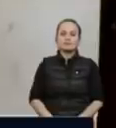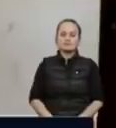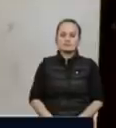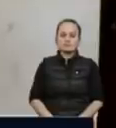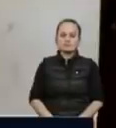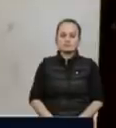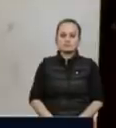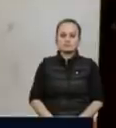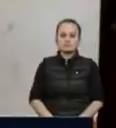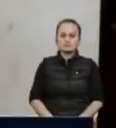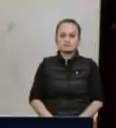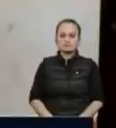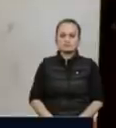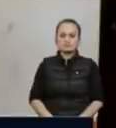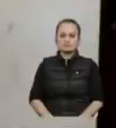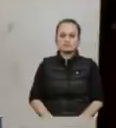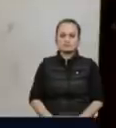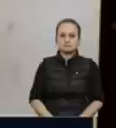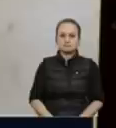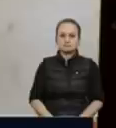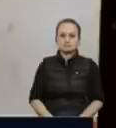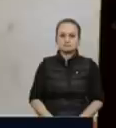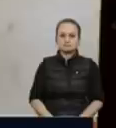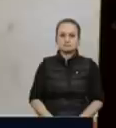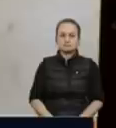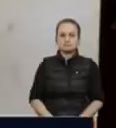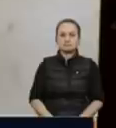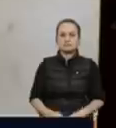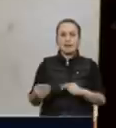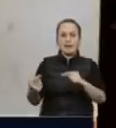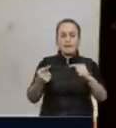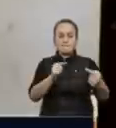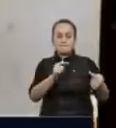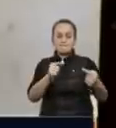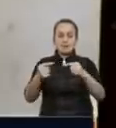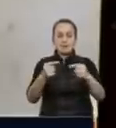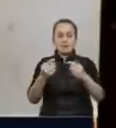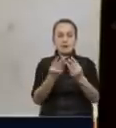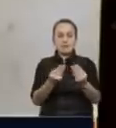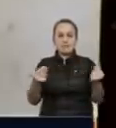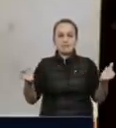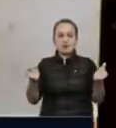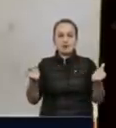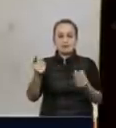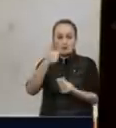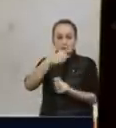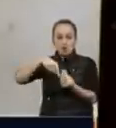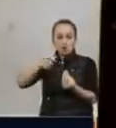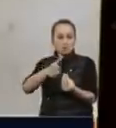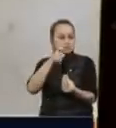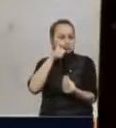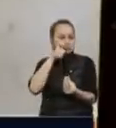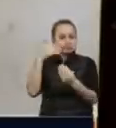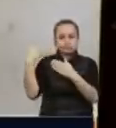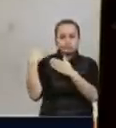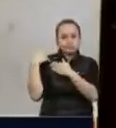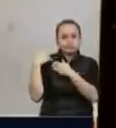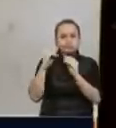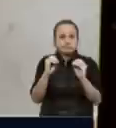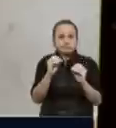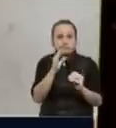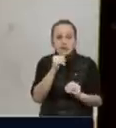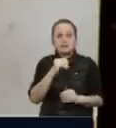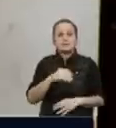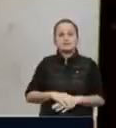que no hay mecanismos de verificación del cese al fuego y que por esa razón el representante